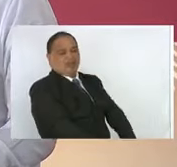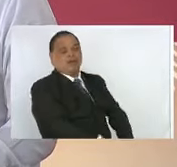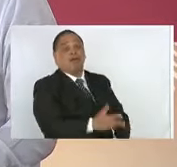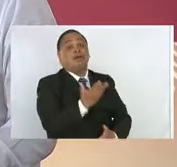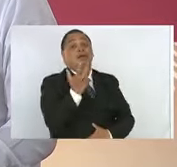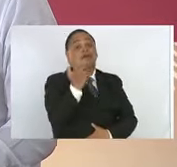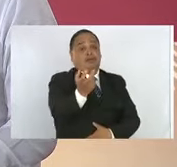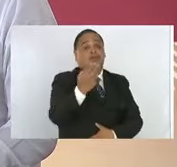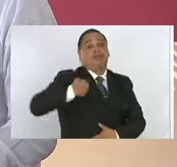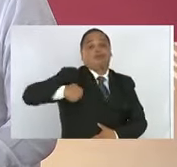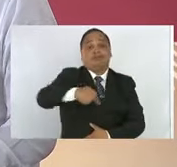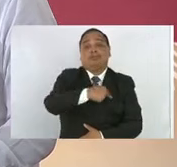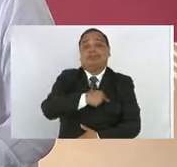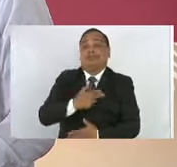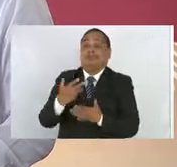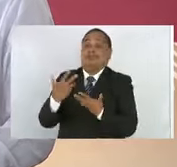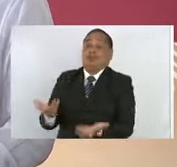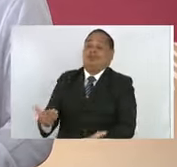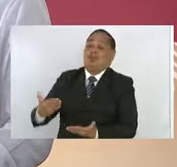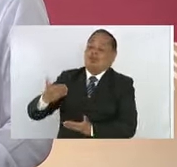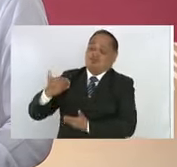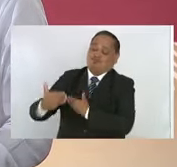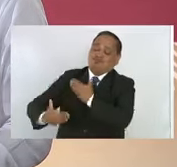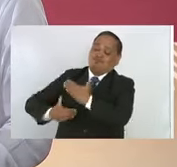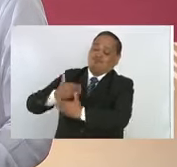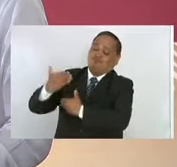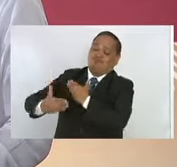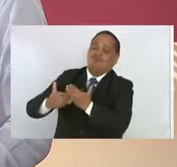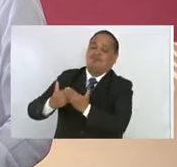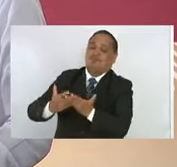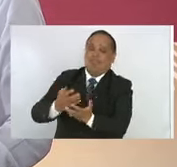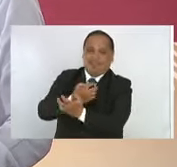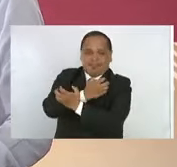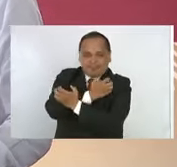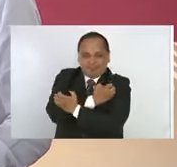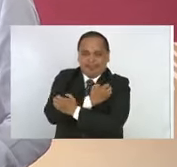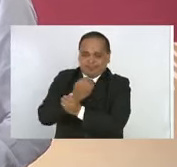estamos impulsando la educación,